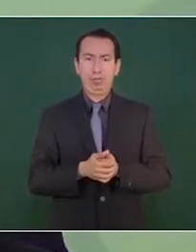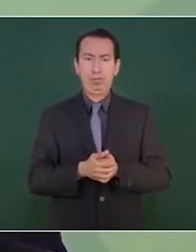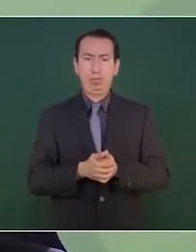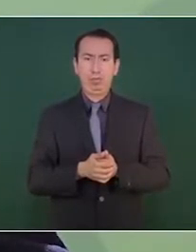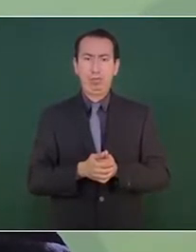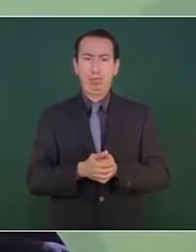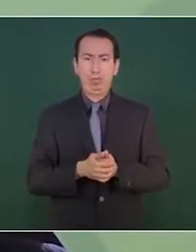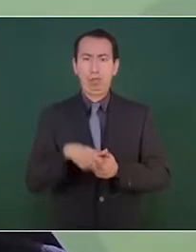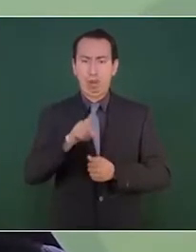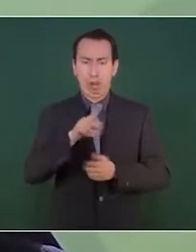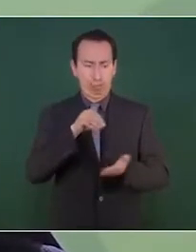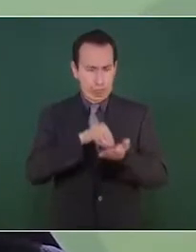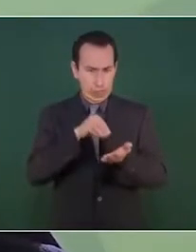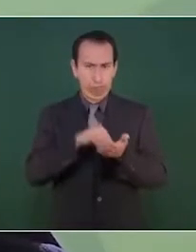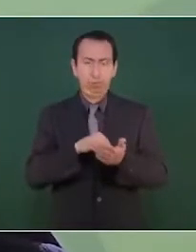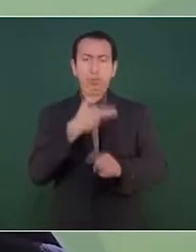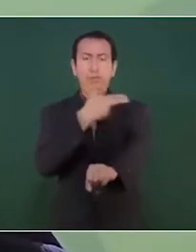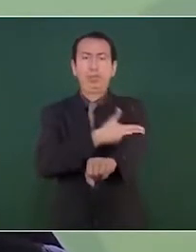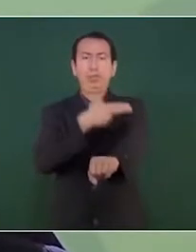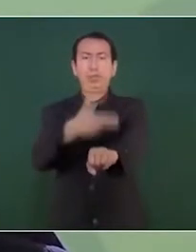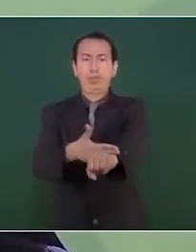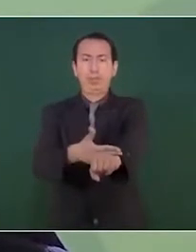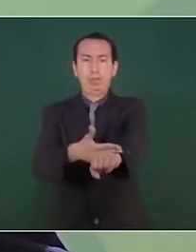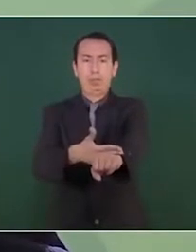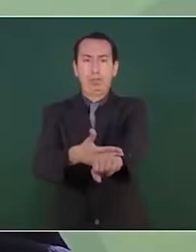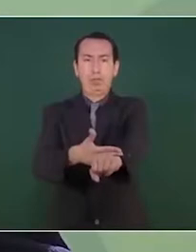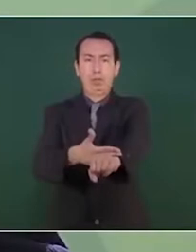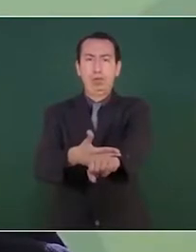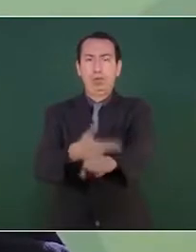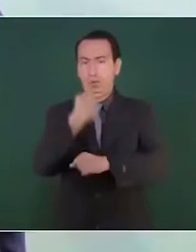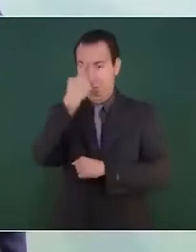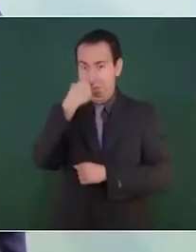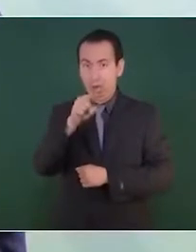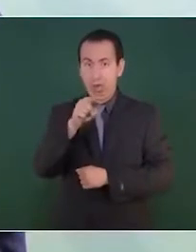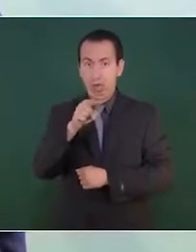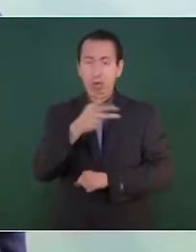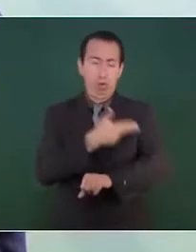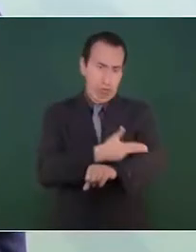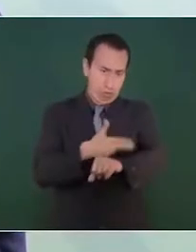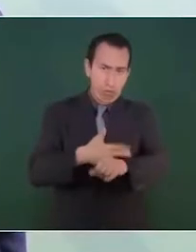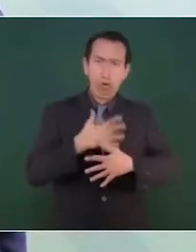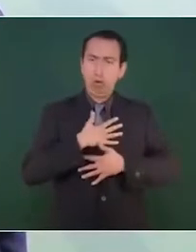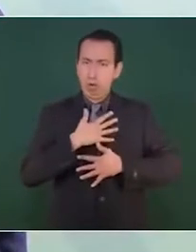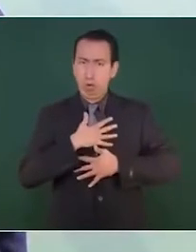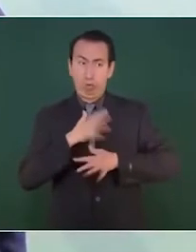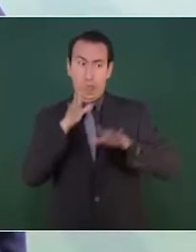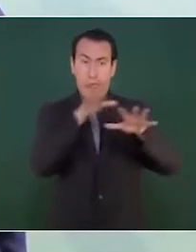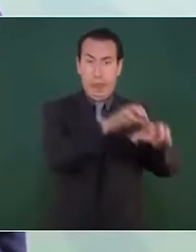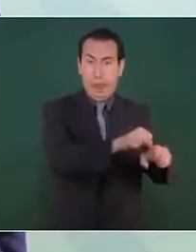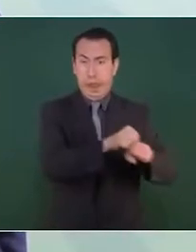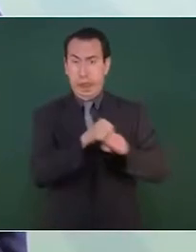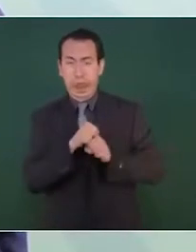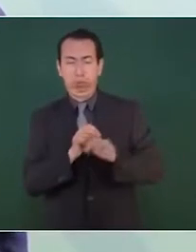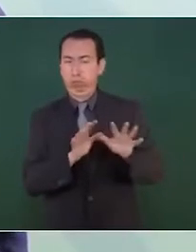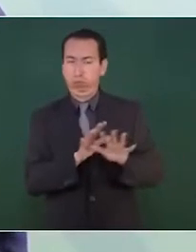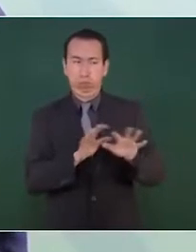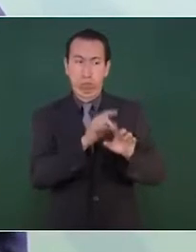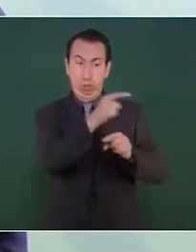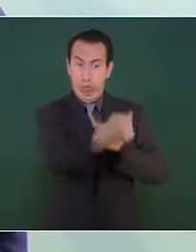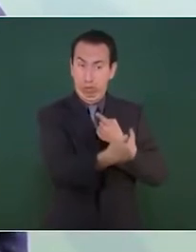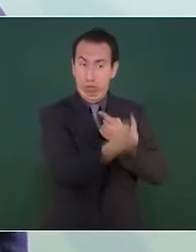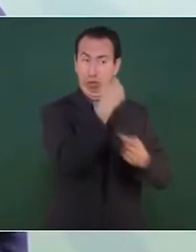que mantener como principio, por convicción, por ideales,